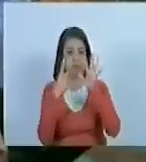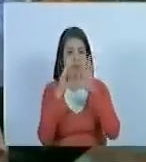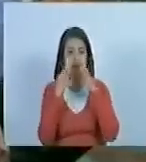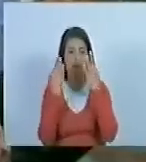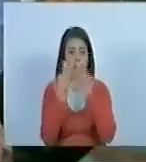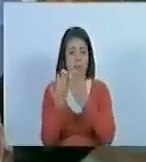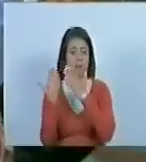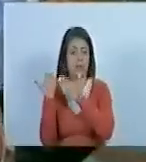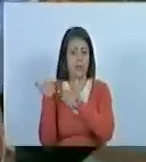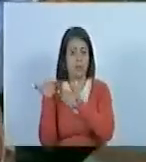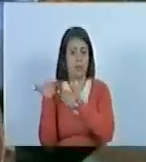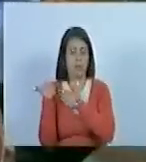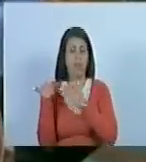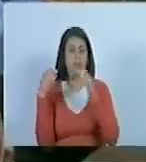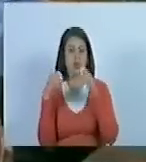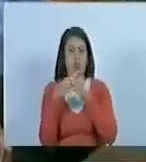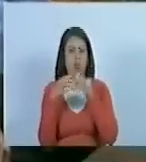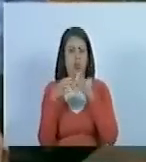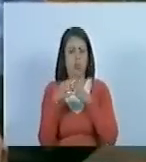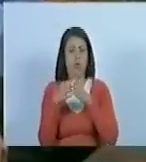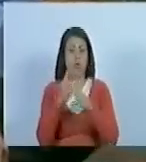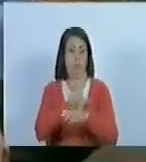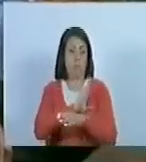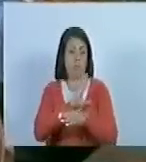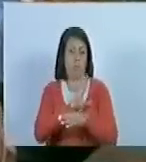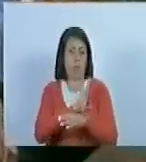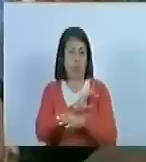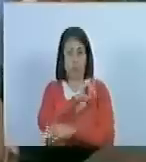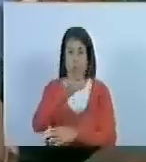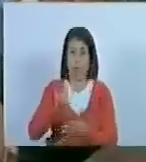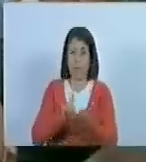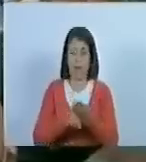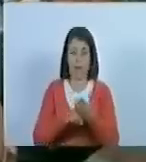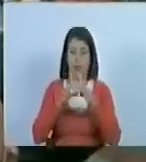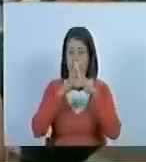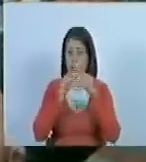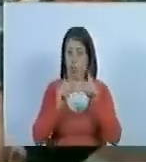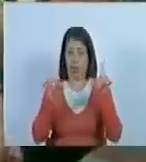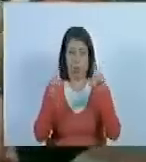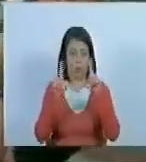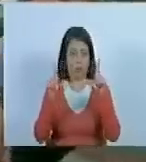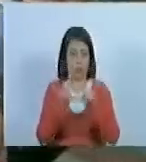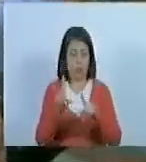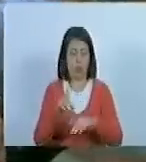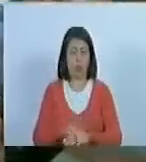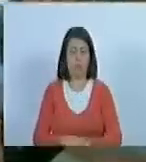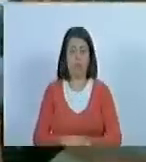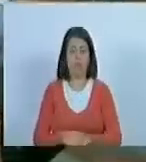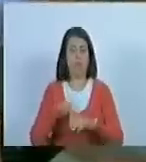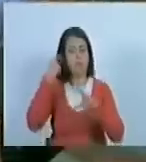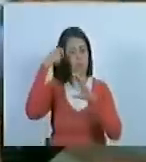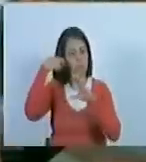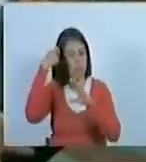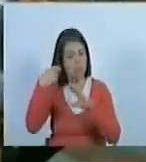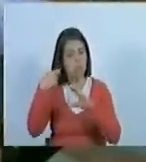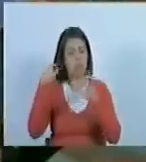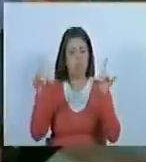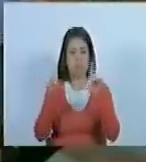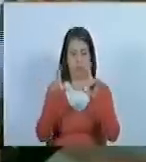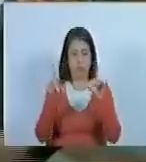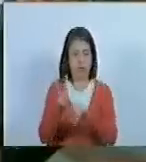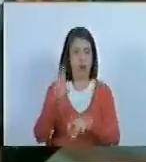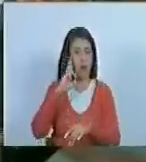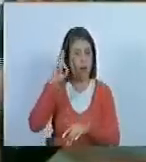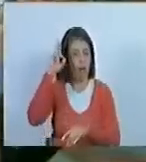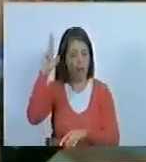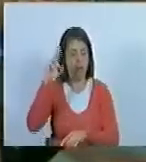6 familias, que eran 6 conglomerados mediáticos, que eran los dueños de absolutamente todos los medios de comunicación, del cine, de la televisión,